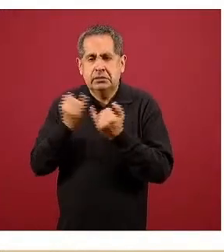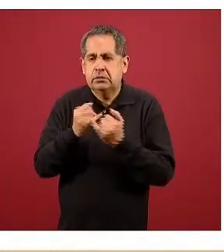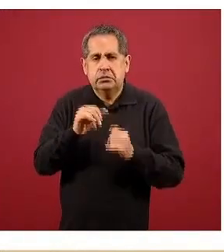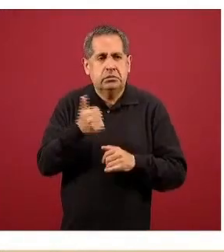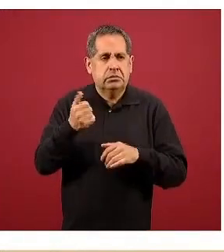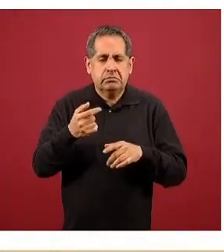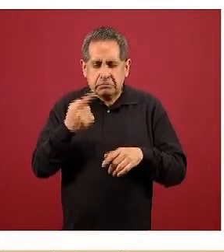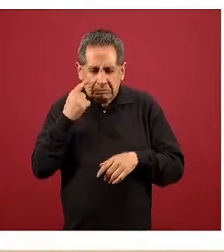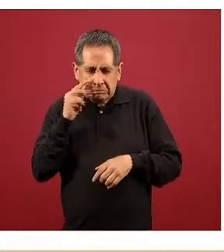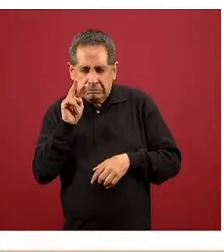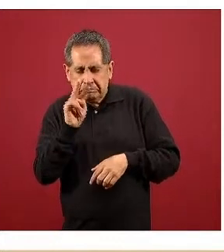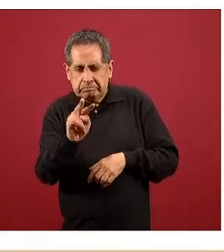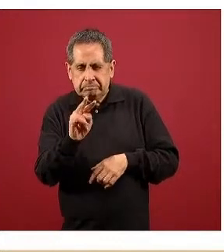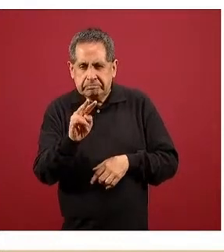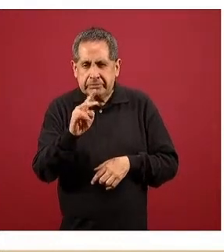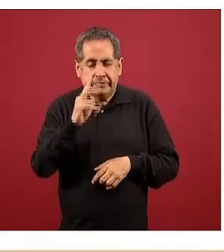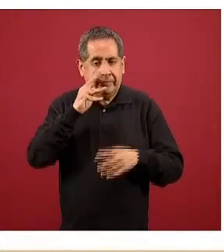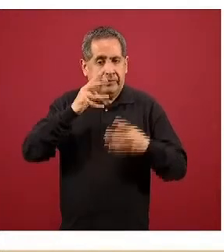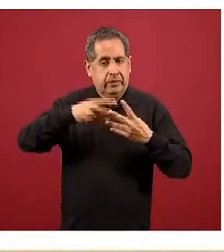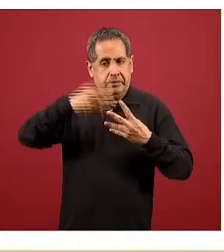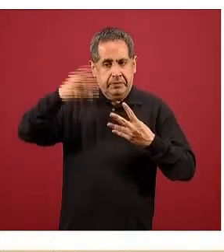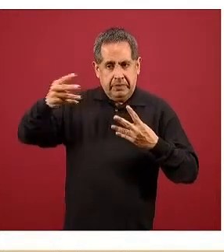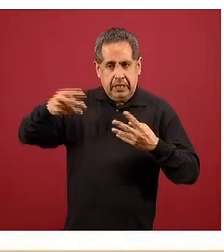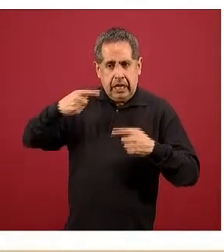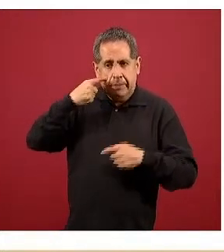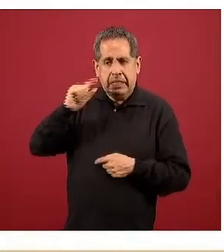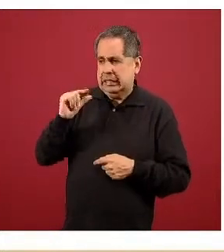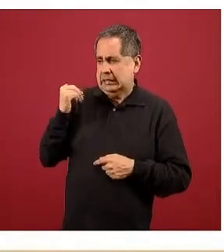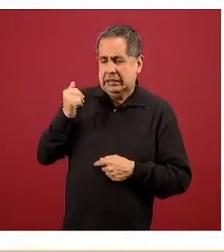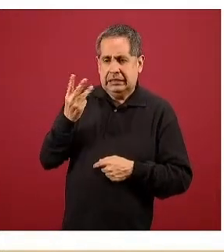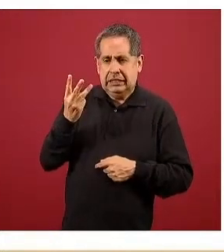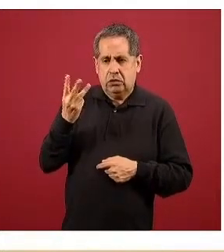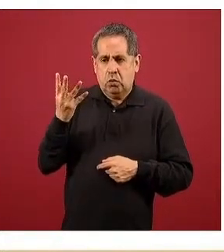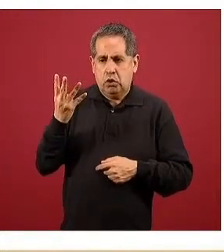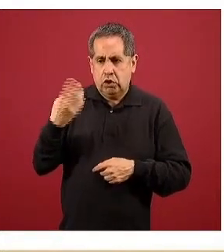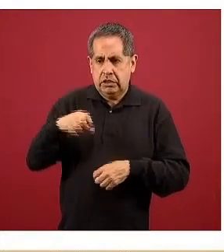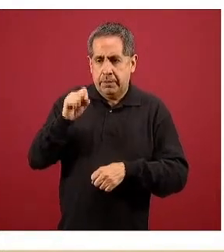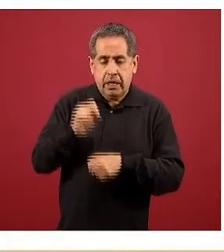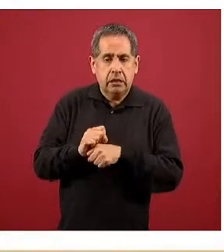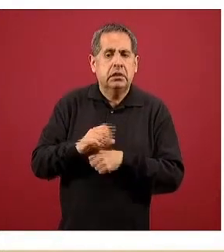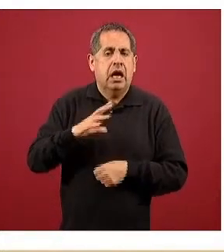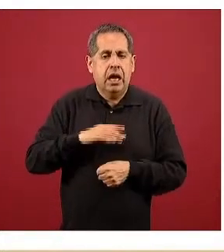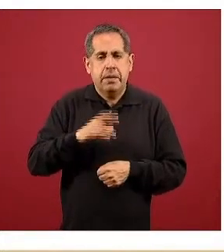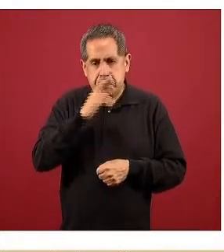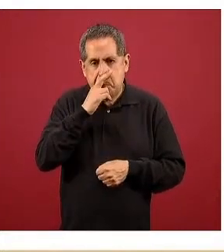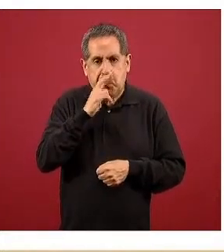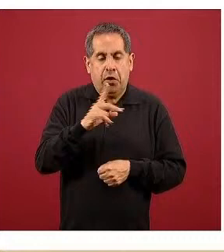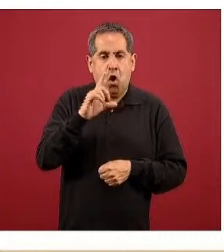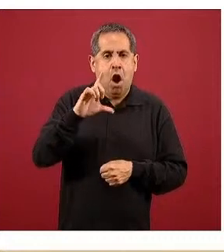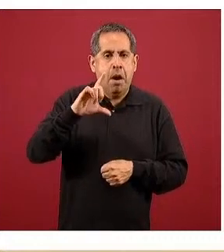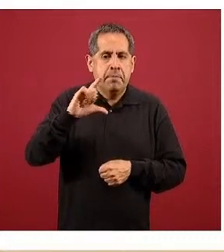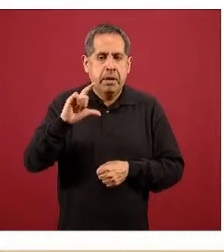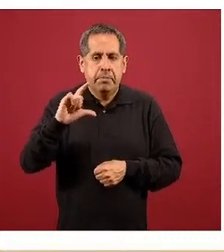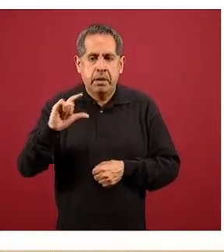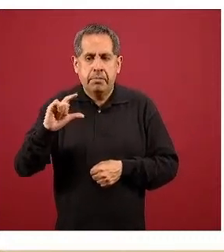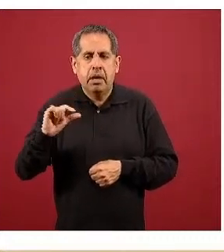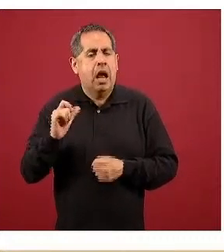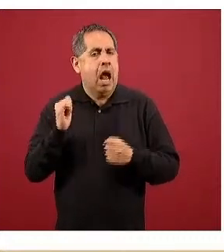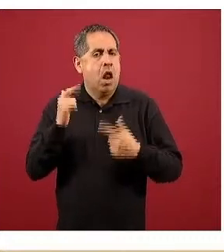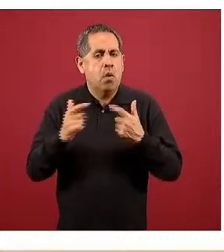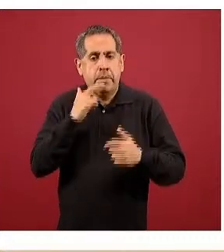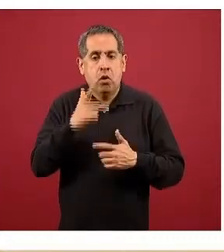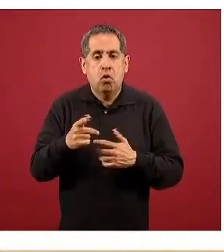otros, básicamente fácil ver cómo en las últimas al menos 3 o 4 semanas hay una disminución en la tendencia de los